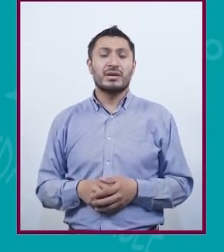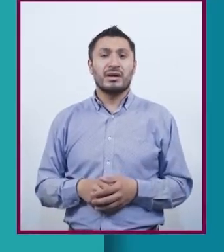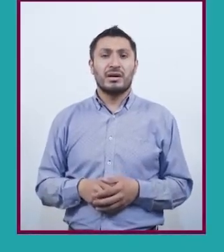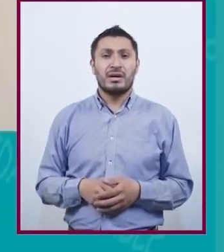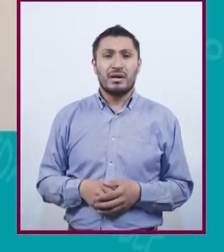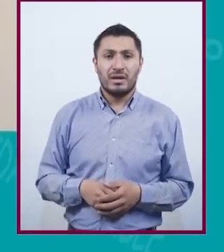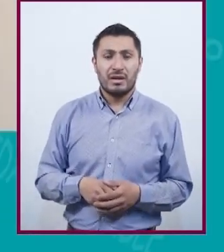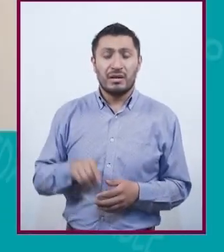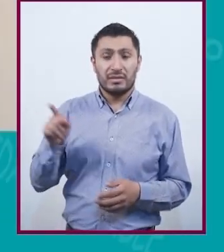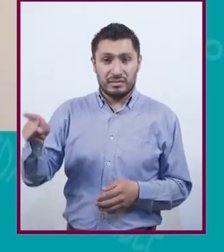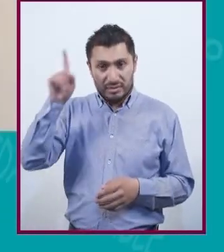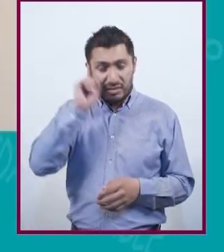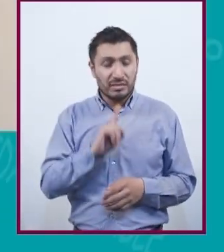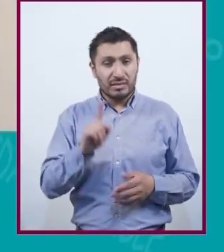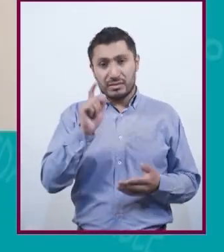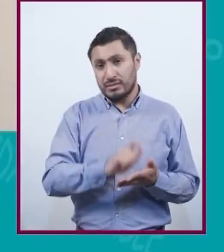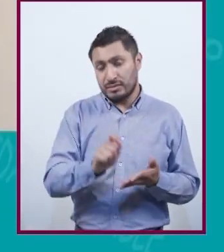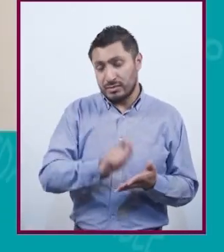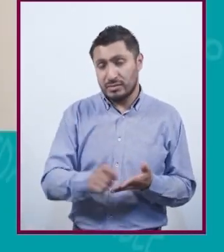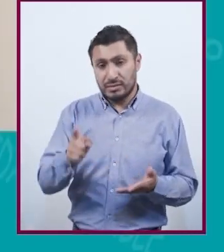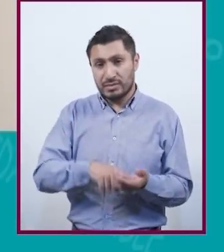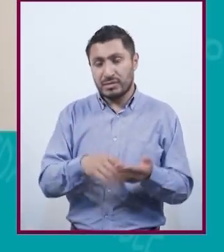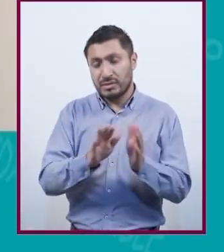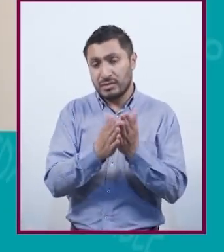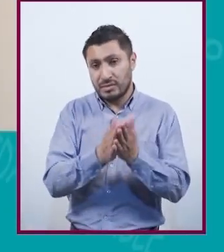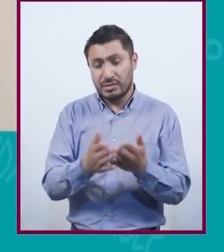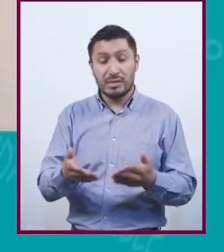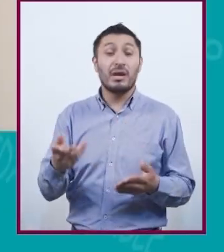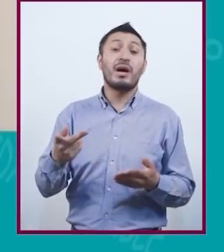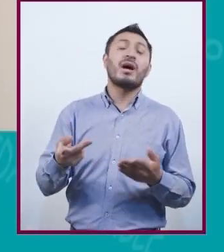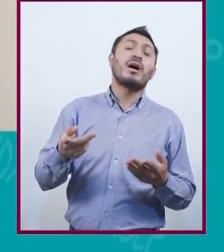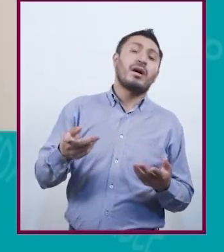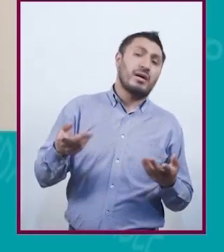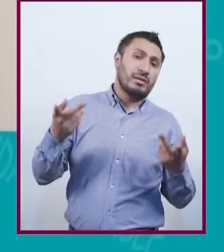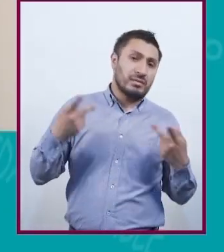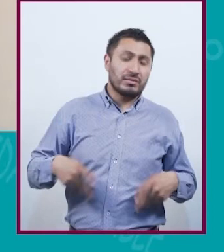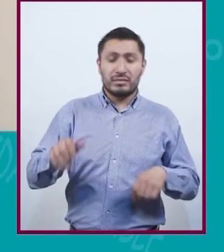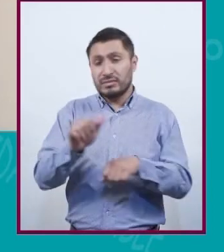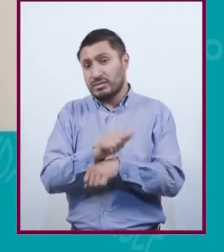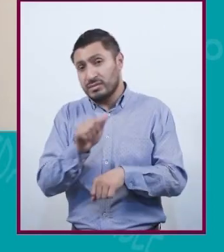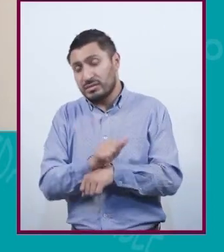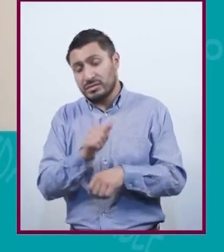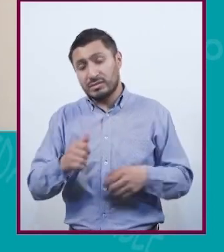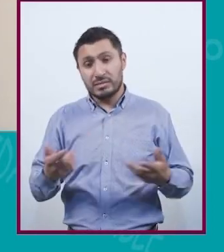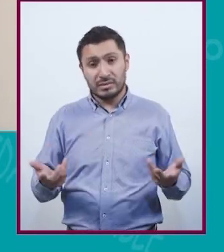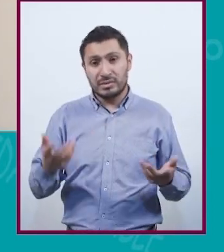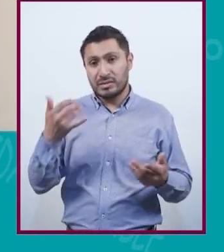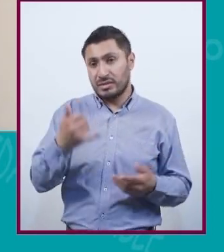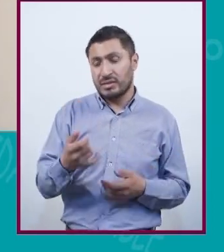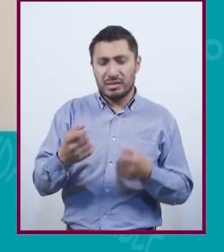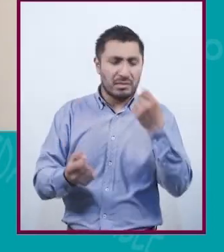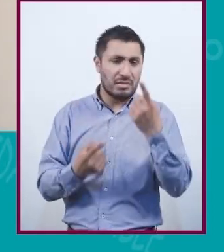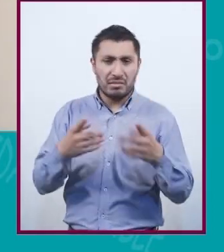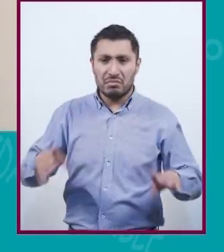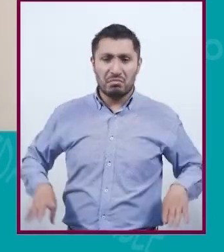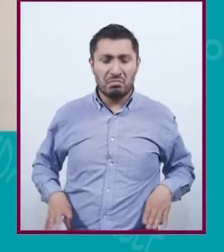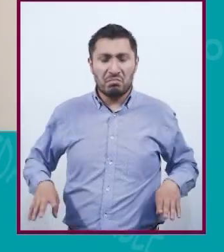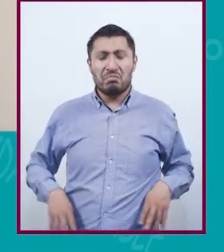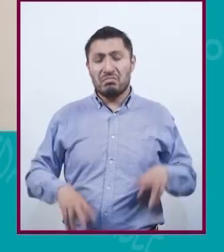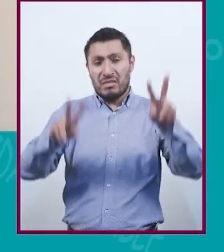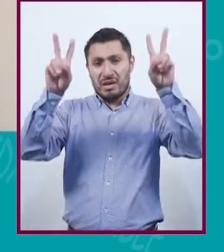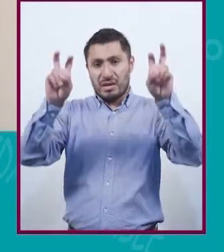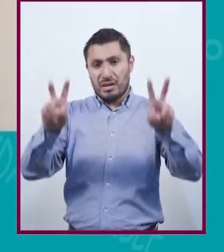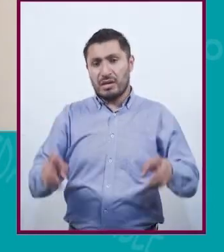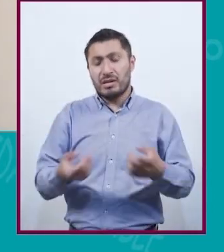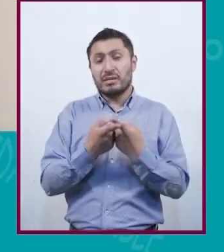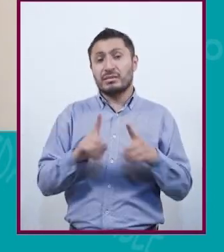Frankenstein? Las referencias biográficas de la escritora inglesa en la novela a través de los personajes y sus peripecias y